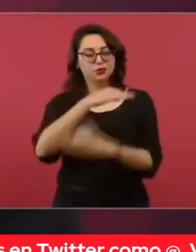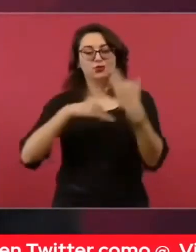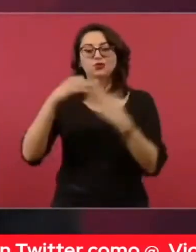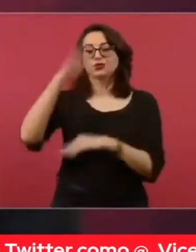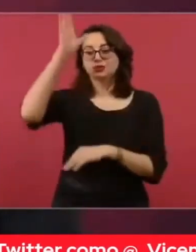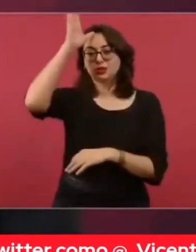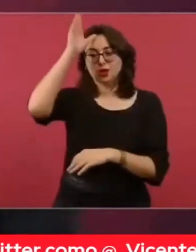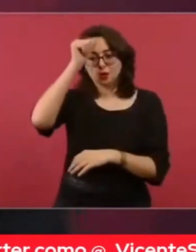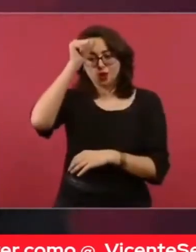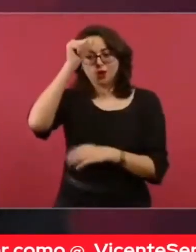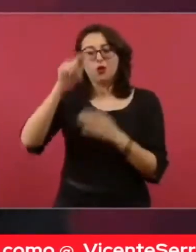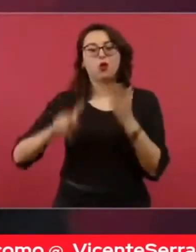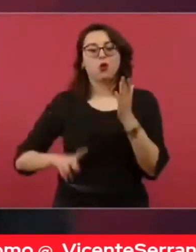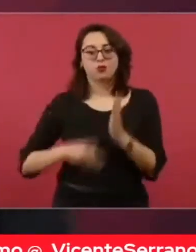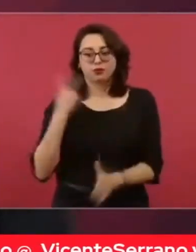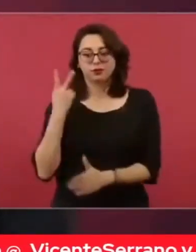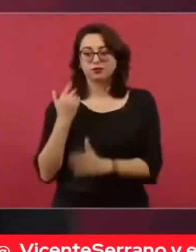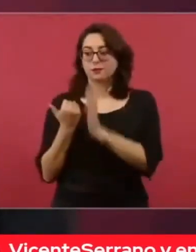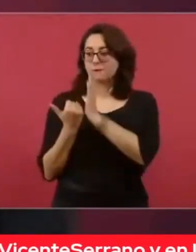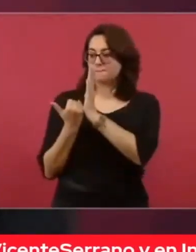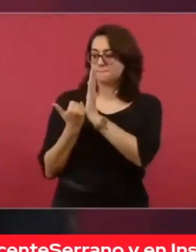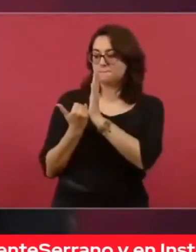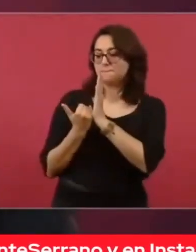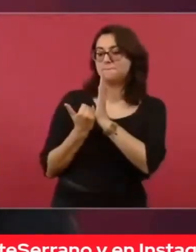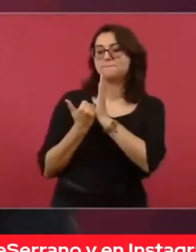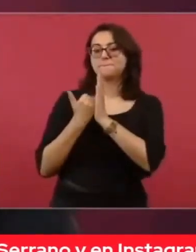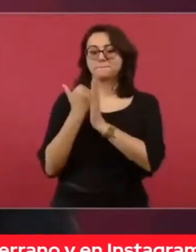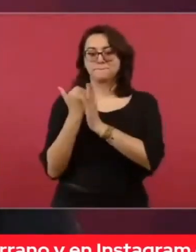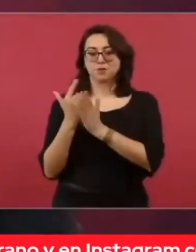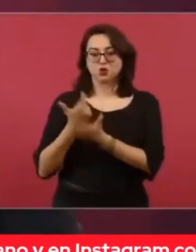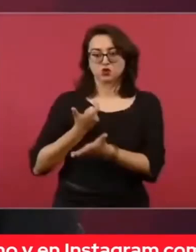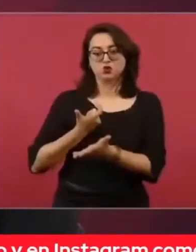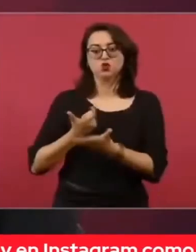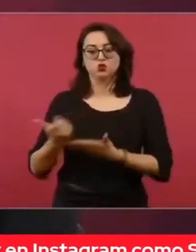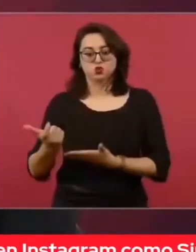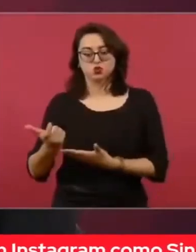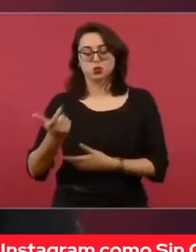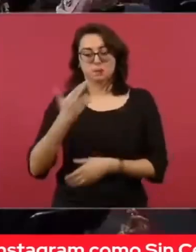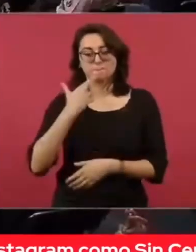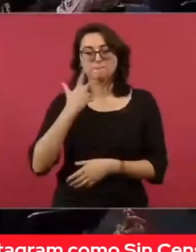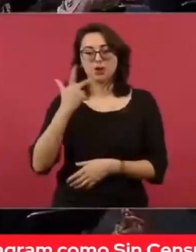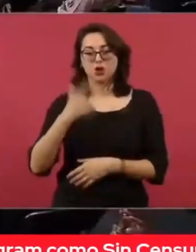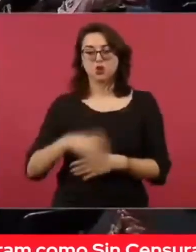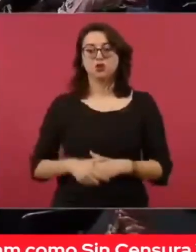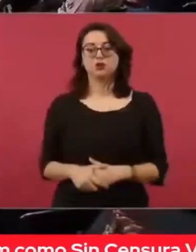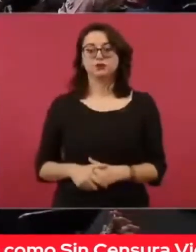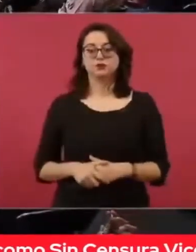para que se siga recuperando el poder adquisitivo del salario.